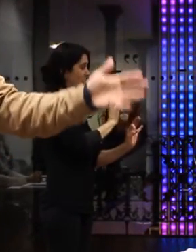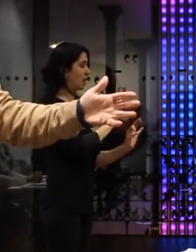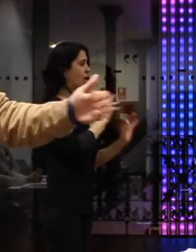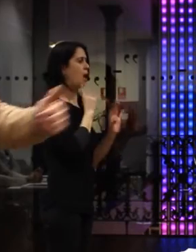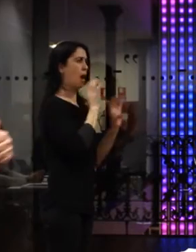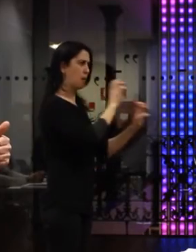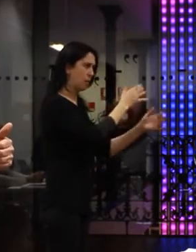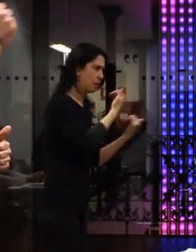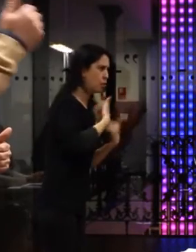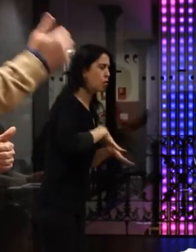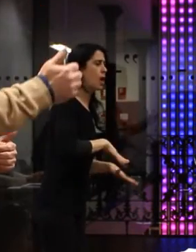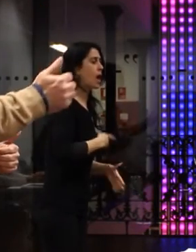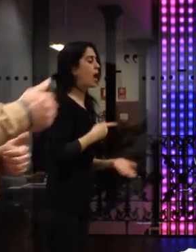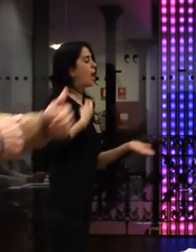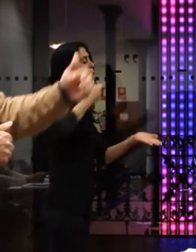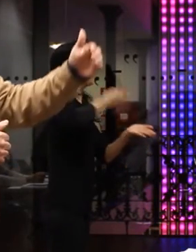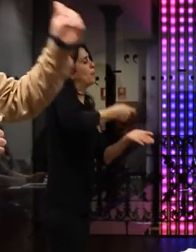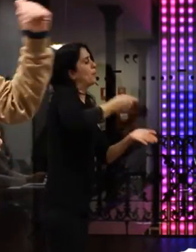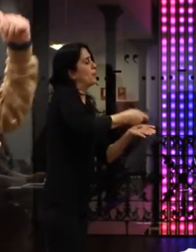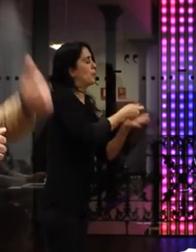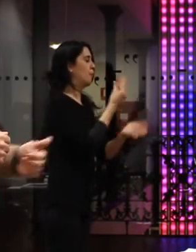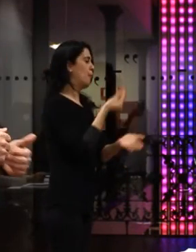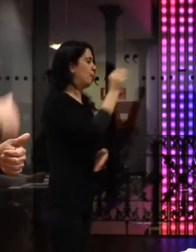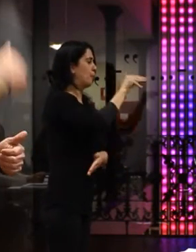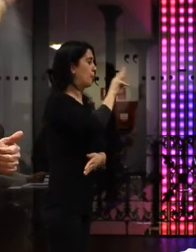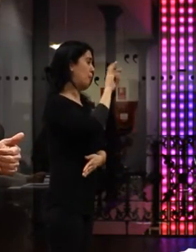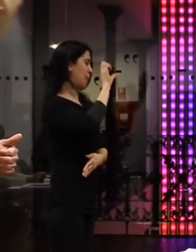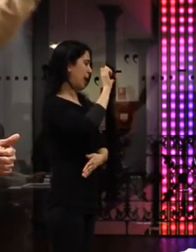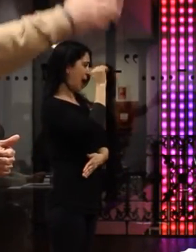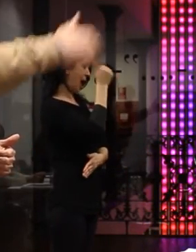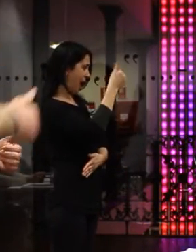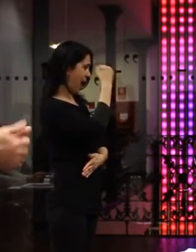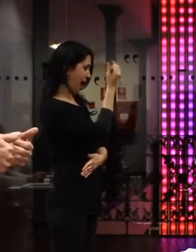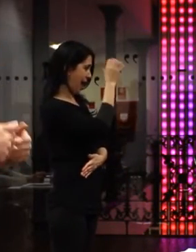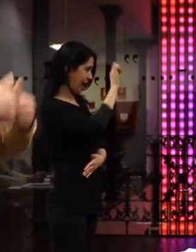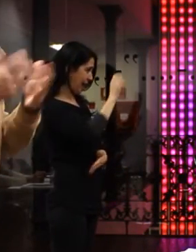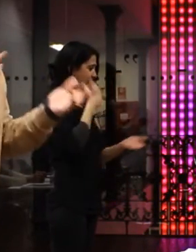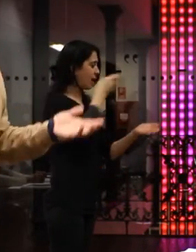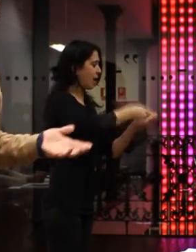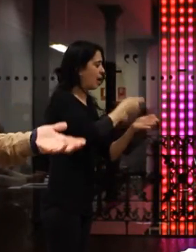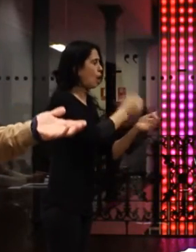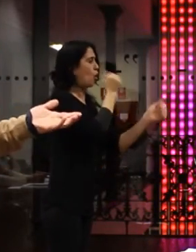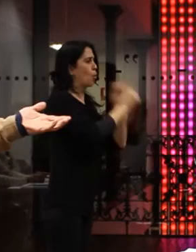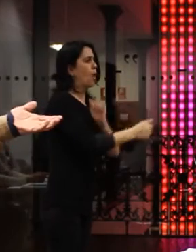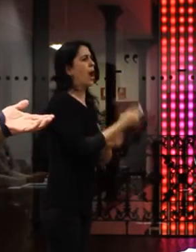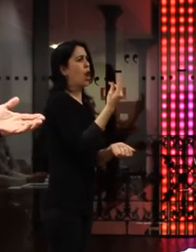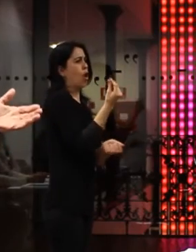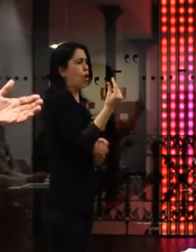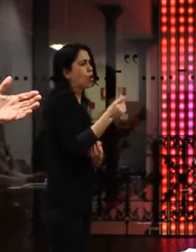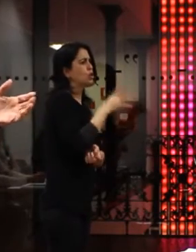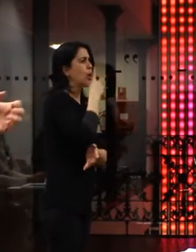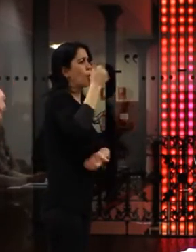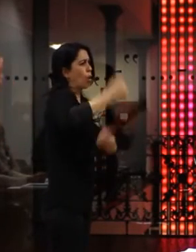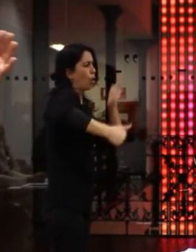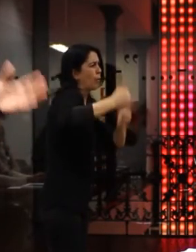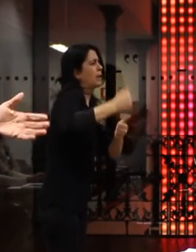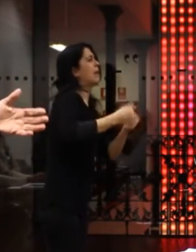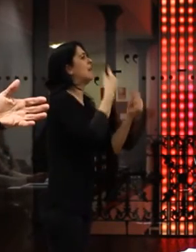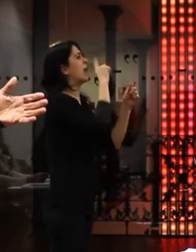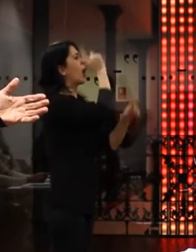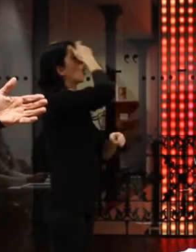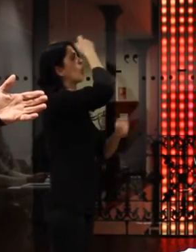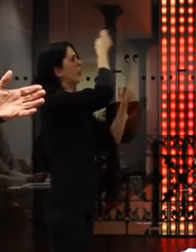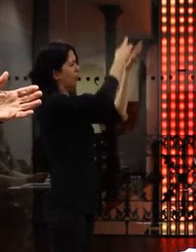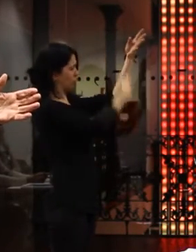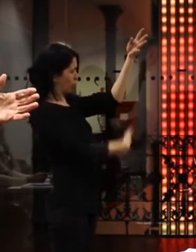los peajes, hemos aprendido lo que es el déficit, los costes de transición a la competencia y todas esas cosas que nos cuentan que al